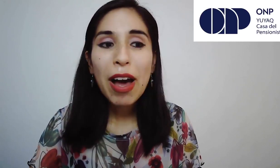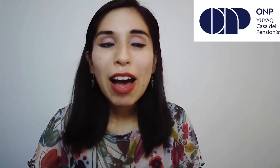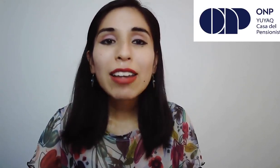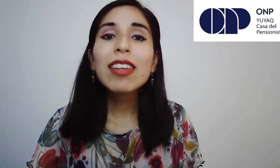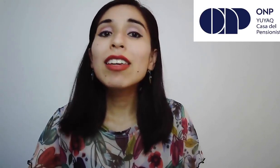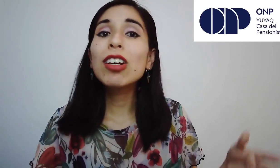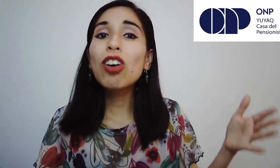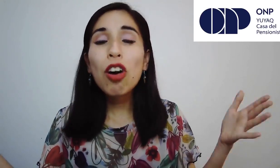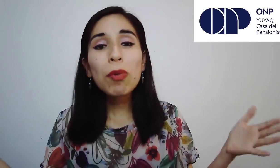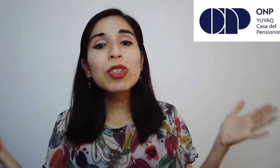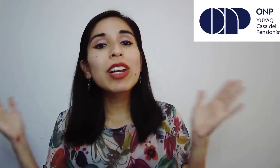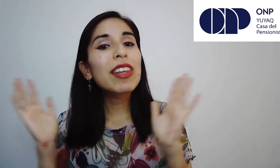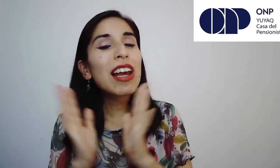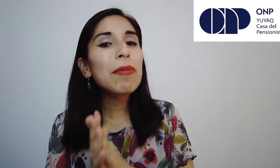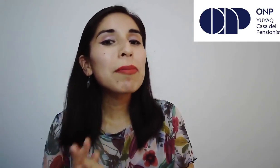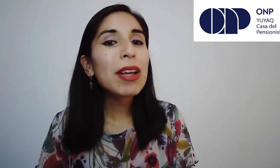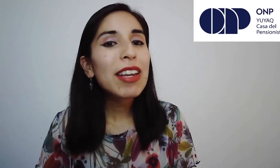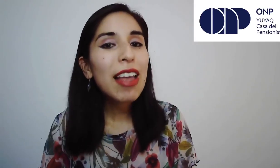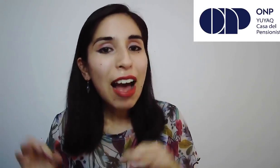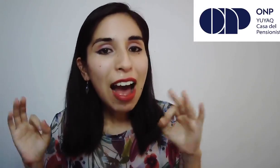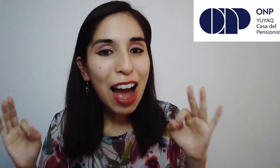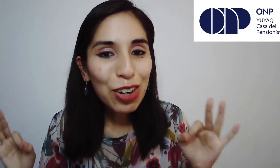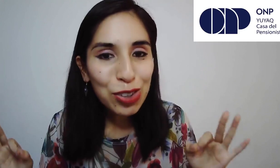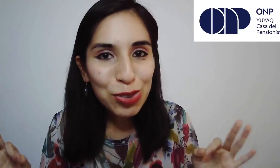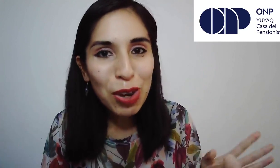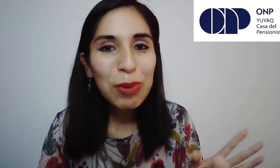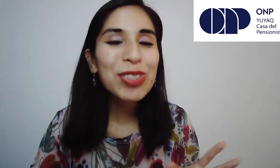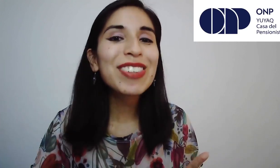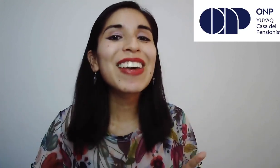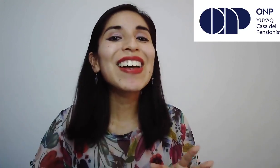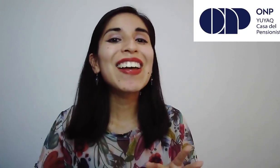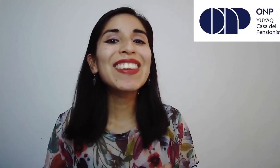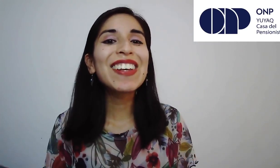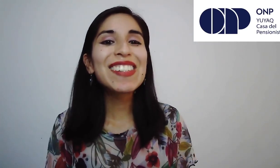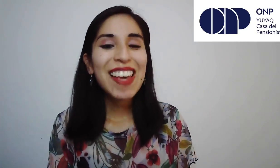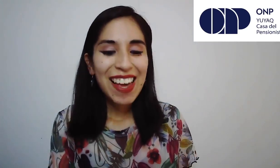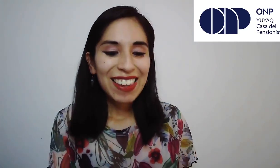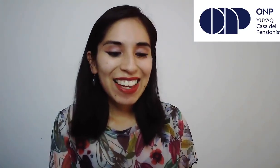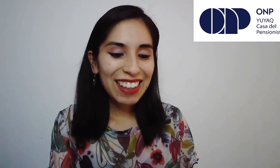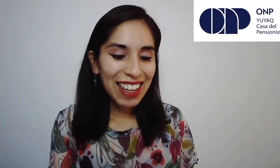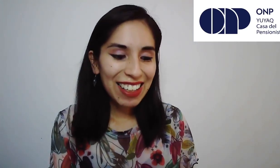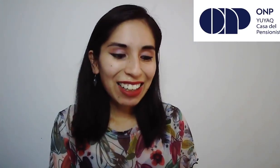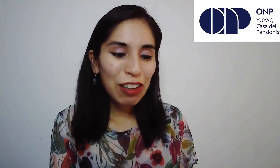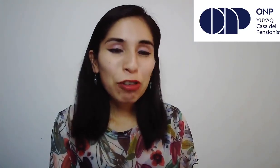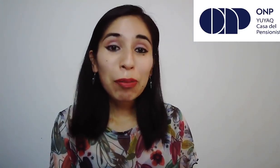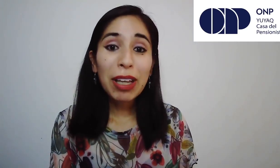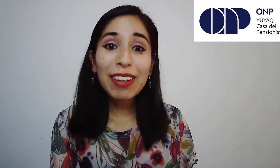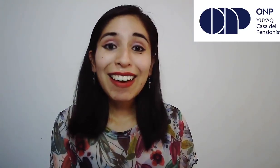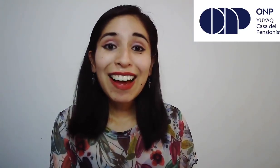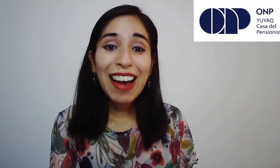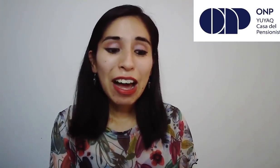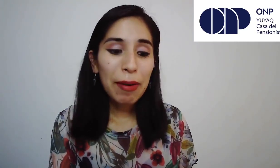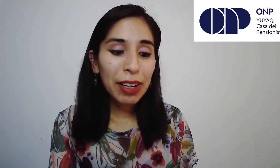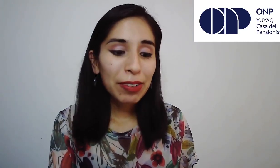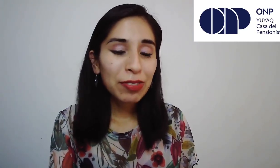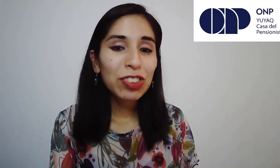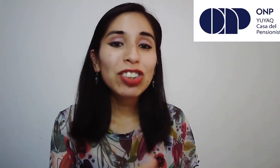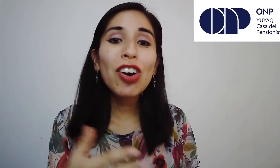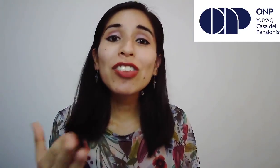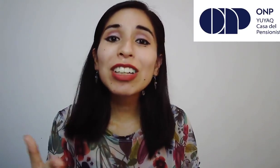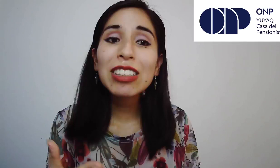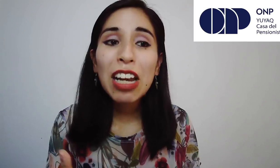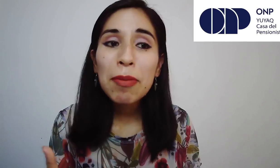nueva y como se le da la bienvenida a los nuevos integrantes del taller de informática a ver